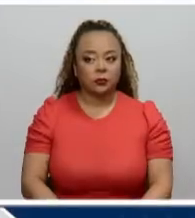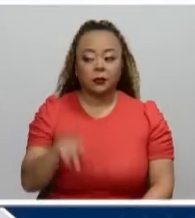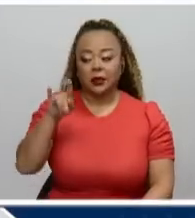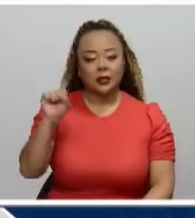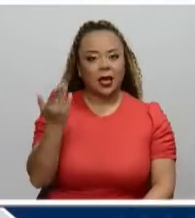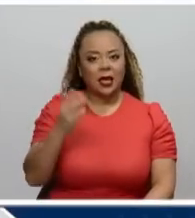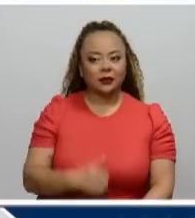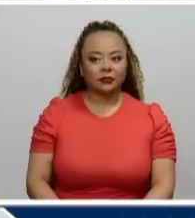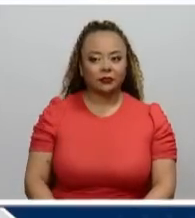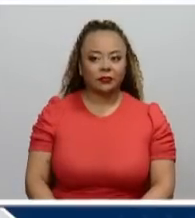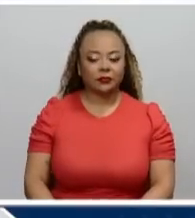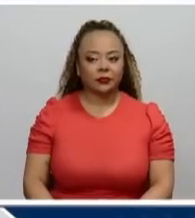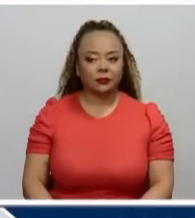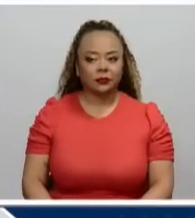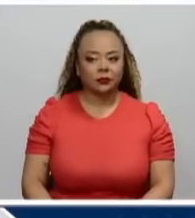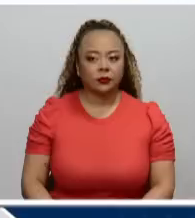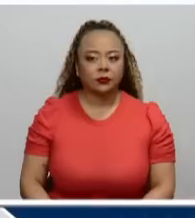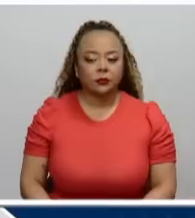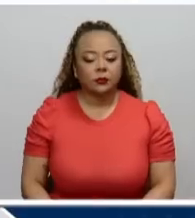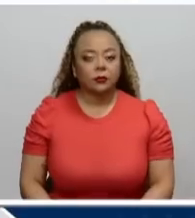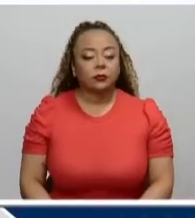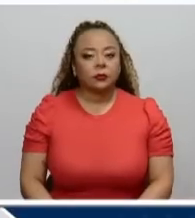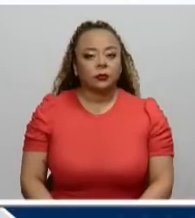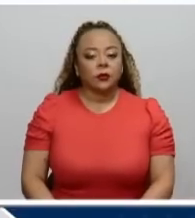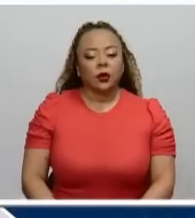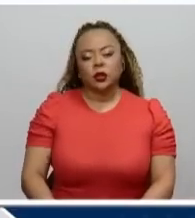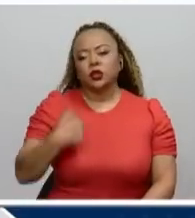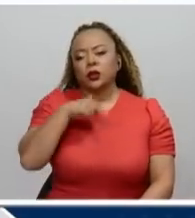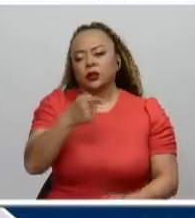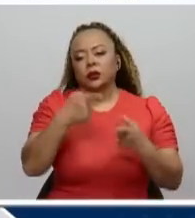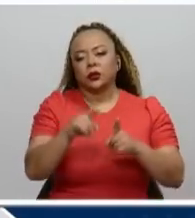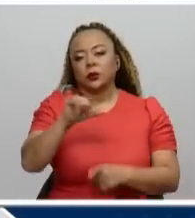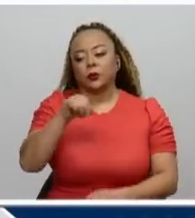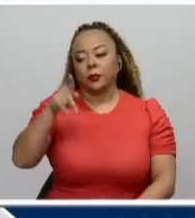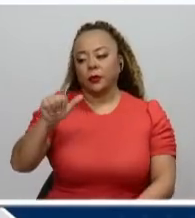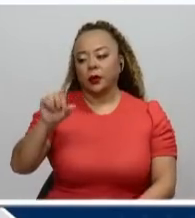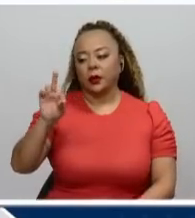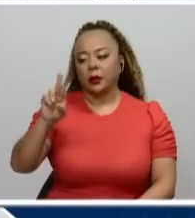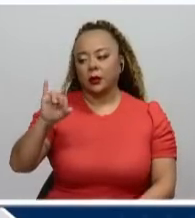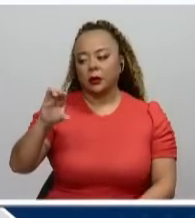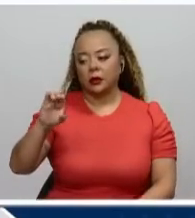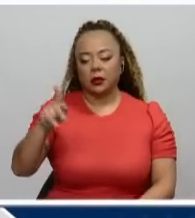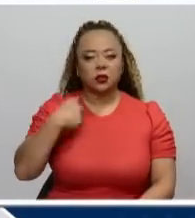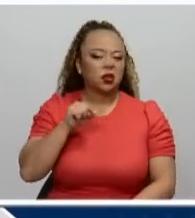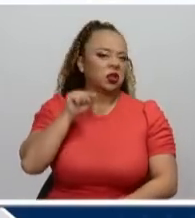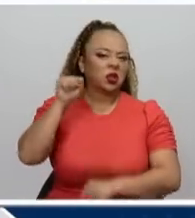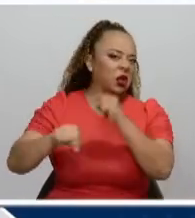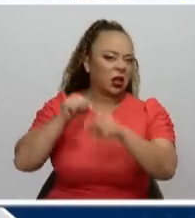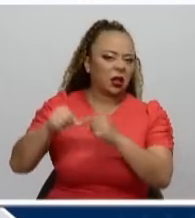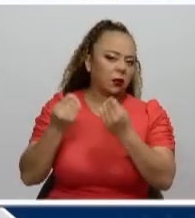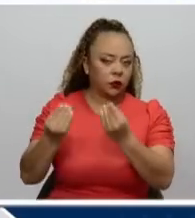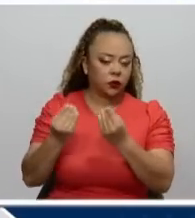Patrick sabes que yo he visto yo estos casos como el de Patrick yo no lo critico tanto